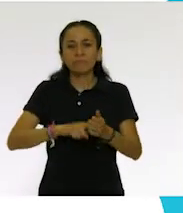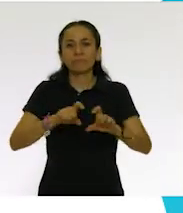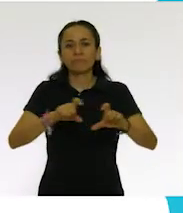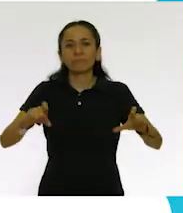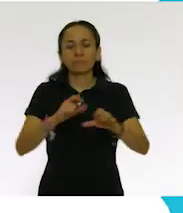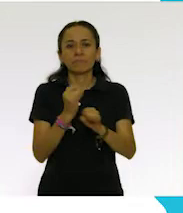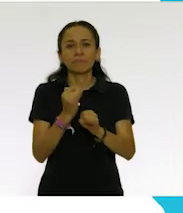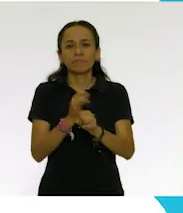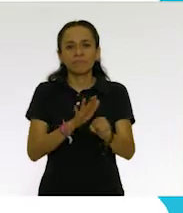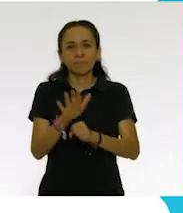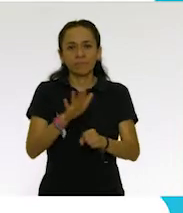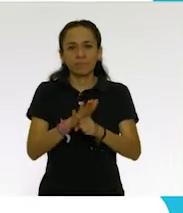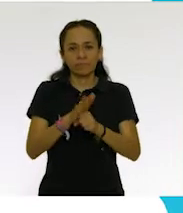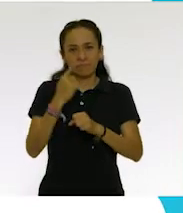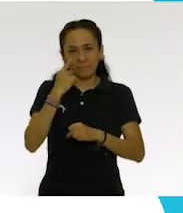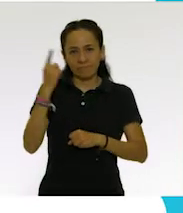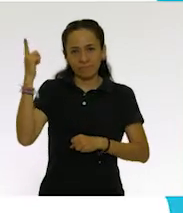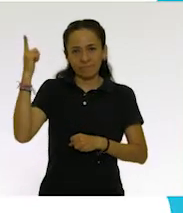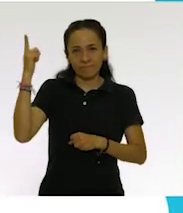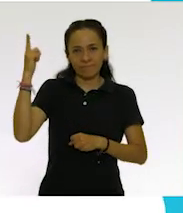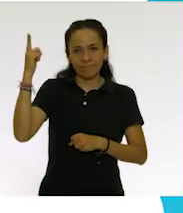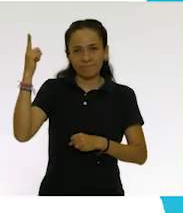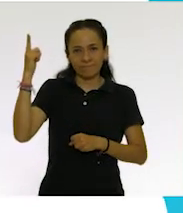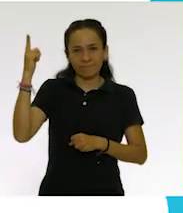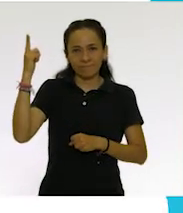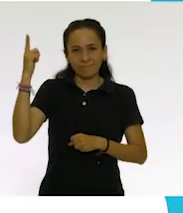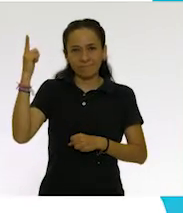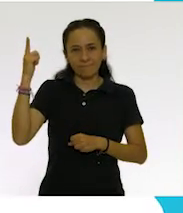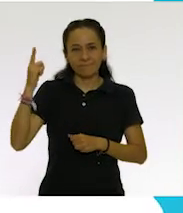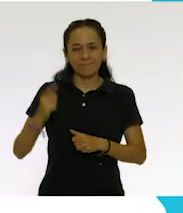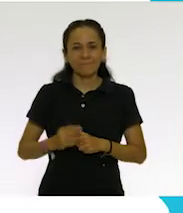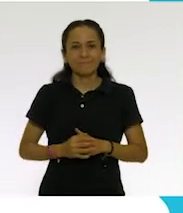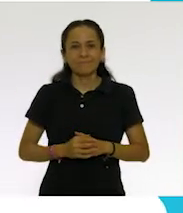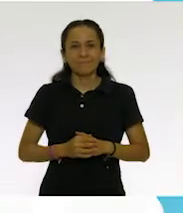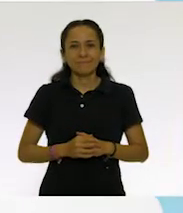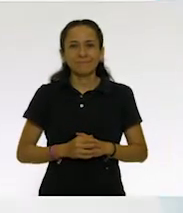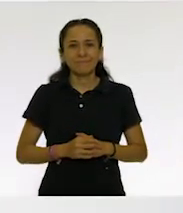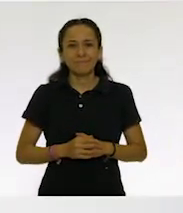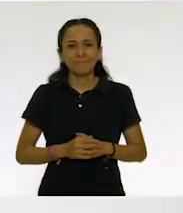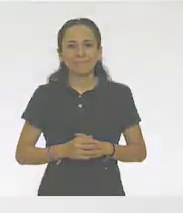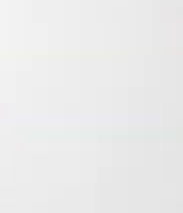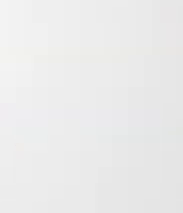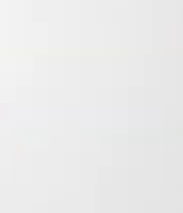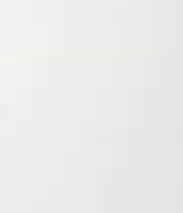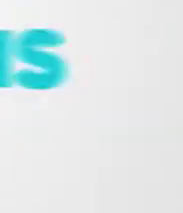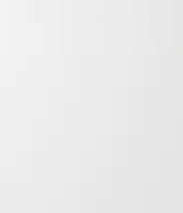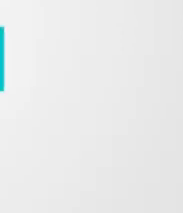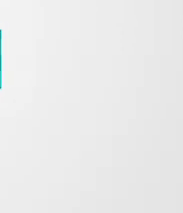aprendeencasa.cep.gob.mx.